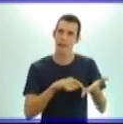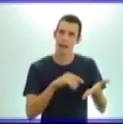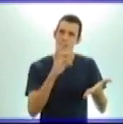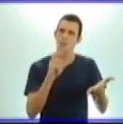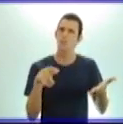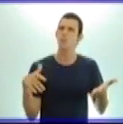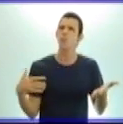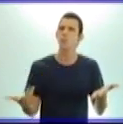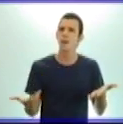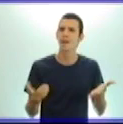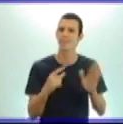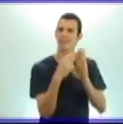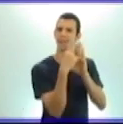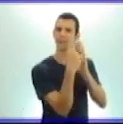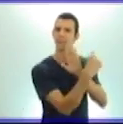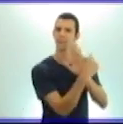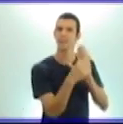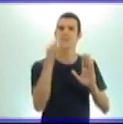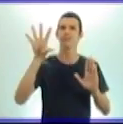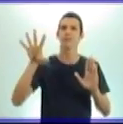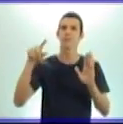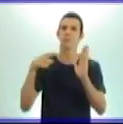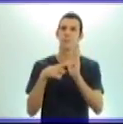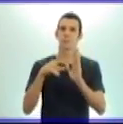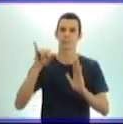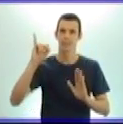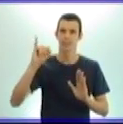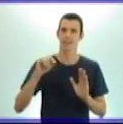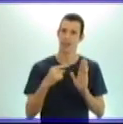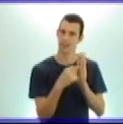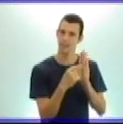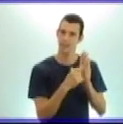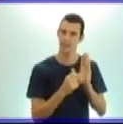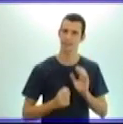en el epígrafe 5.6.